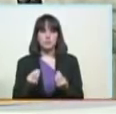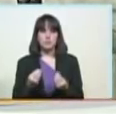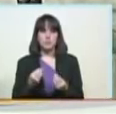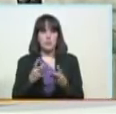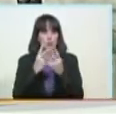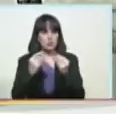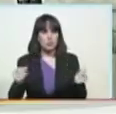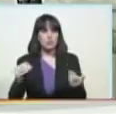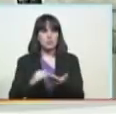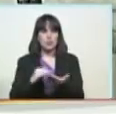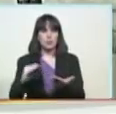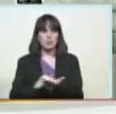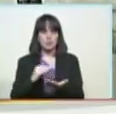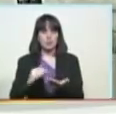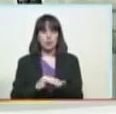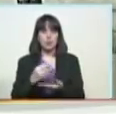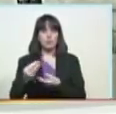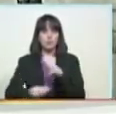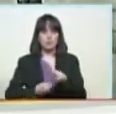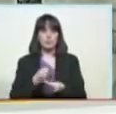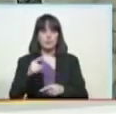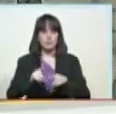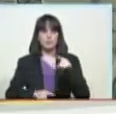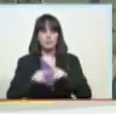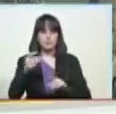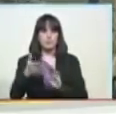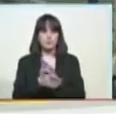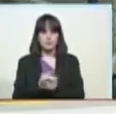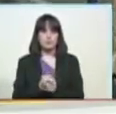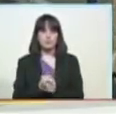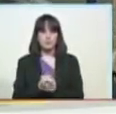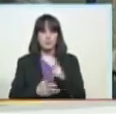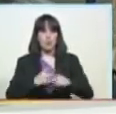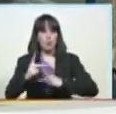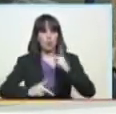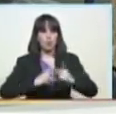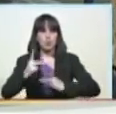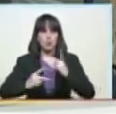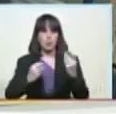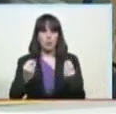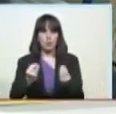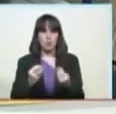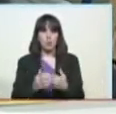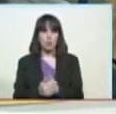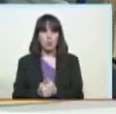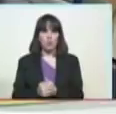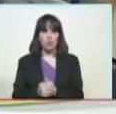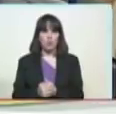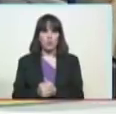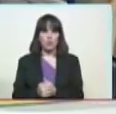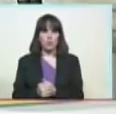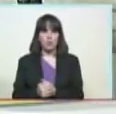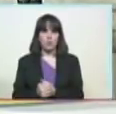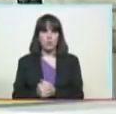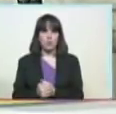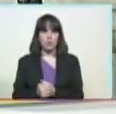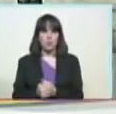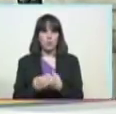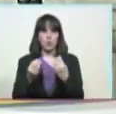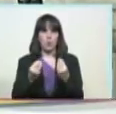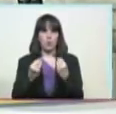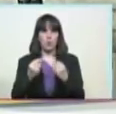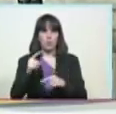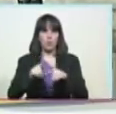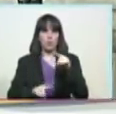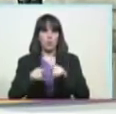resuelven activando poderosas fuerzas productivas creando riqueza y produciendo aquí todo lo que